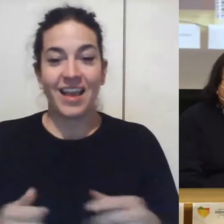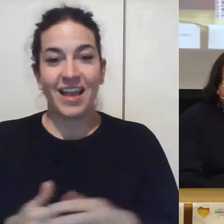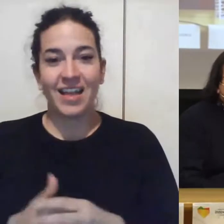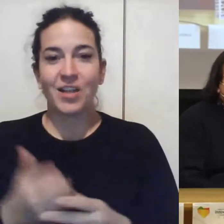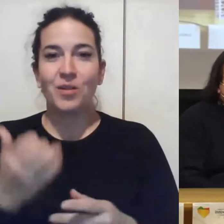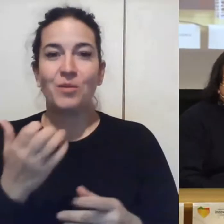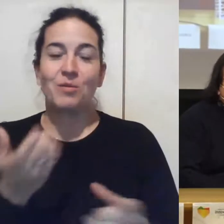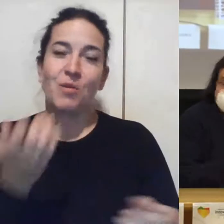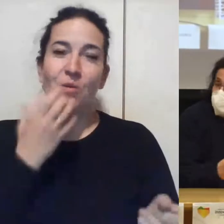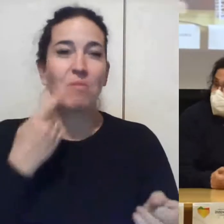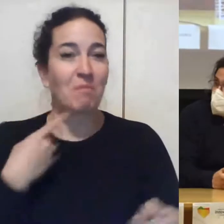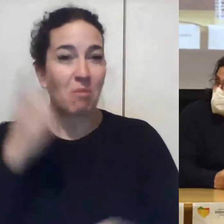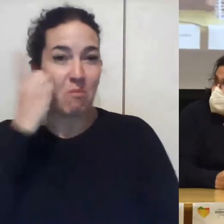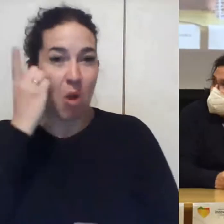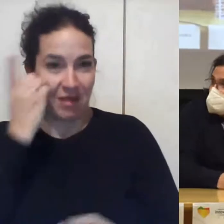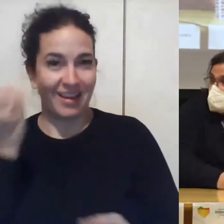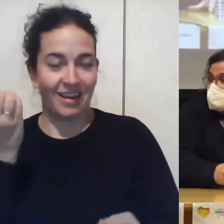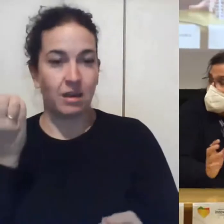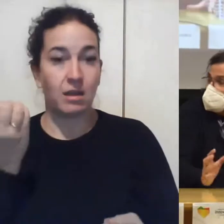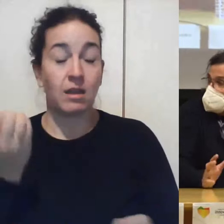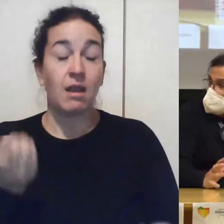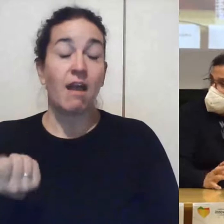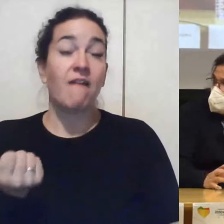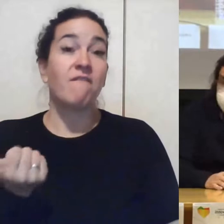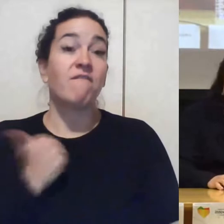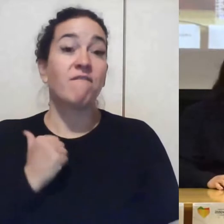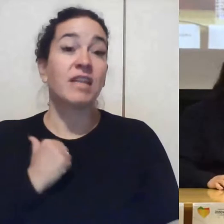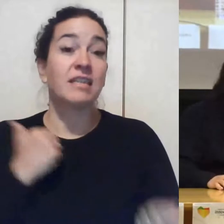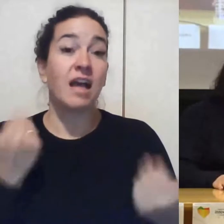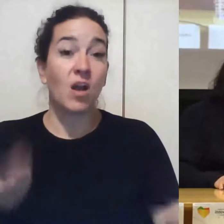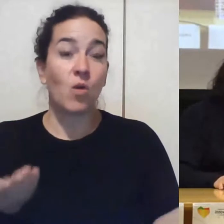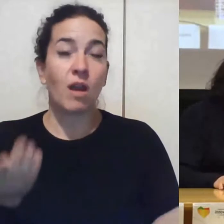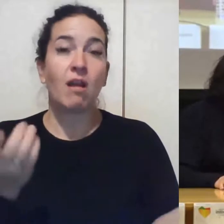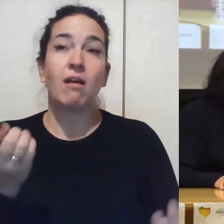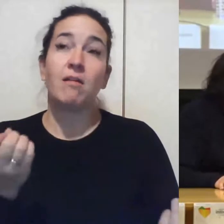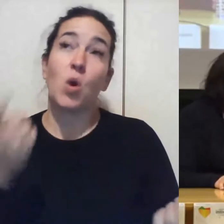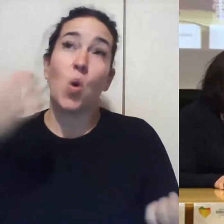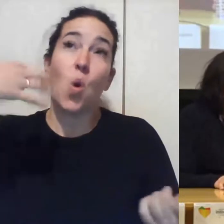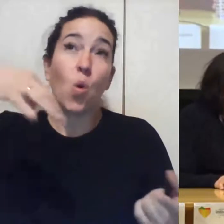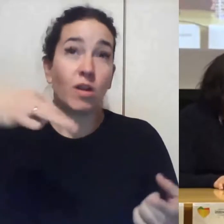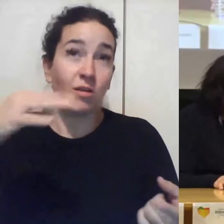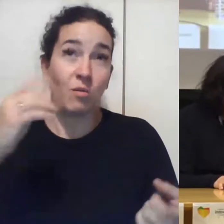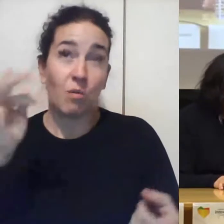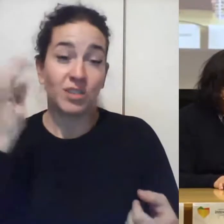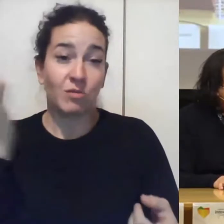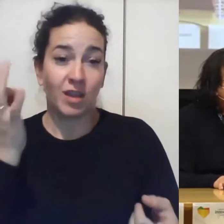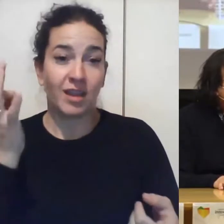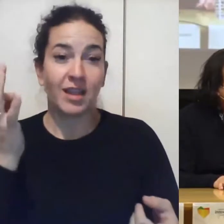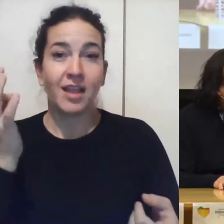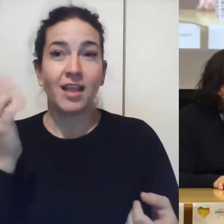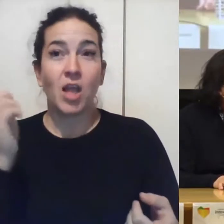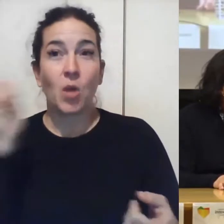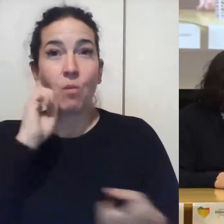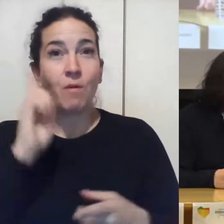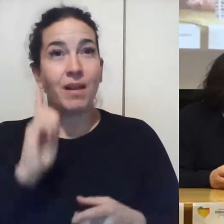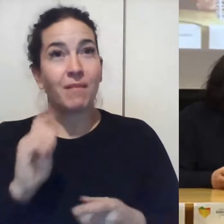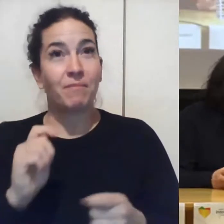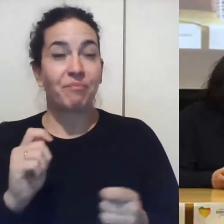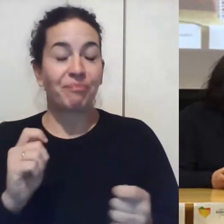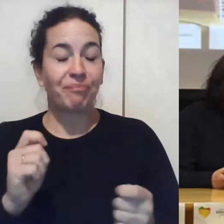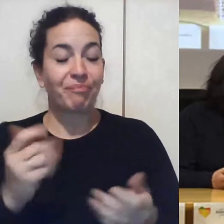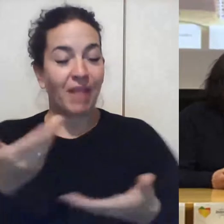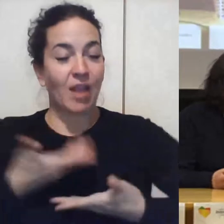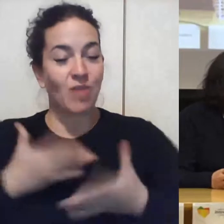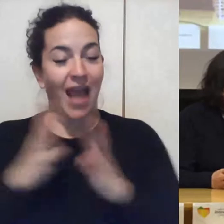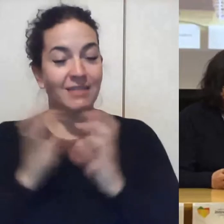teléfono móvil. La ventaja es que tienen teléfono móvil y tienen la única parte de ansiedad. Entiendo que